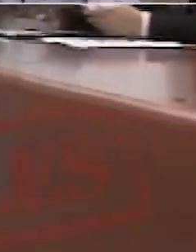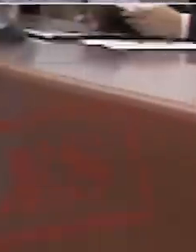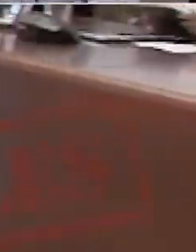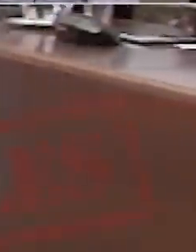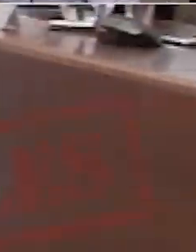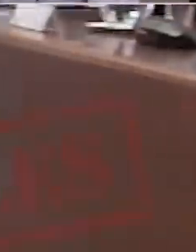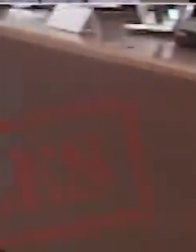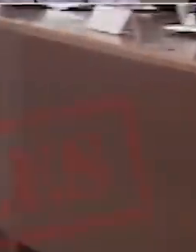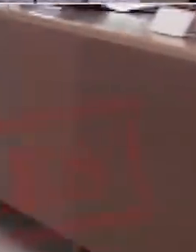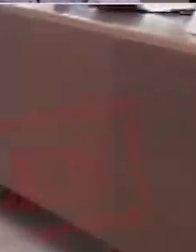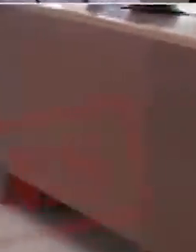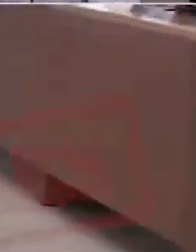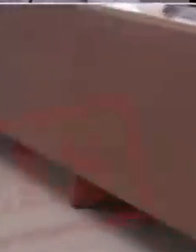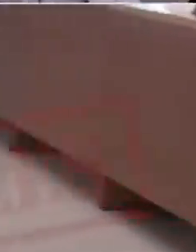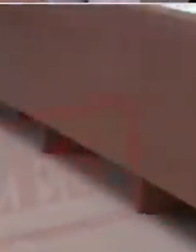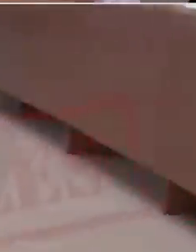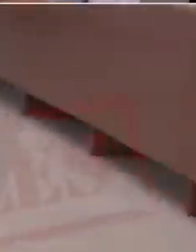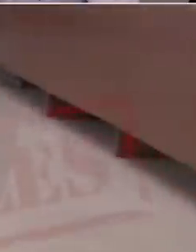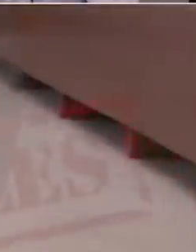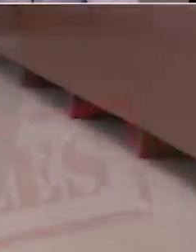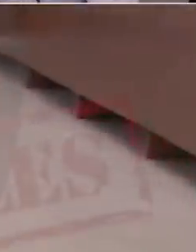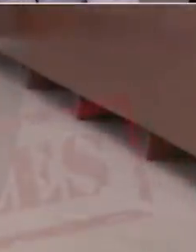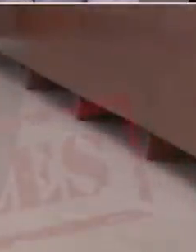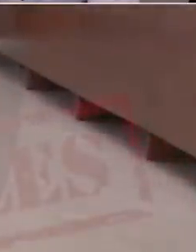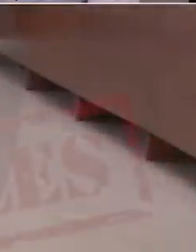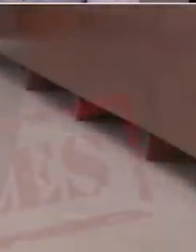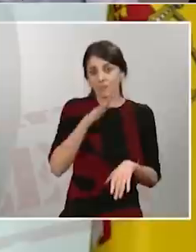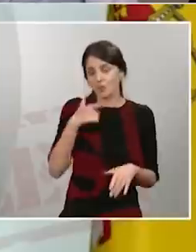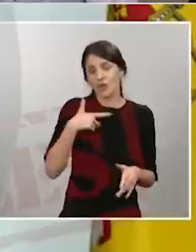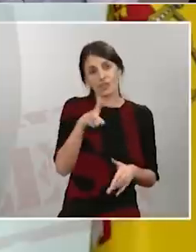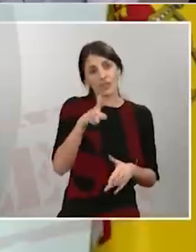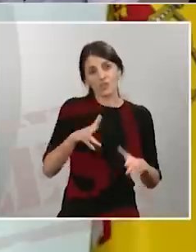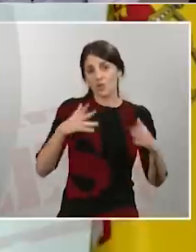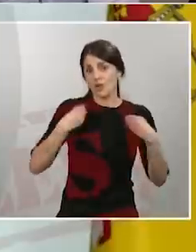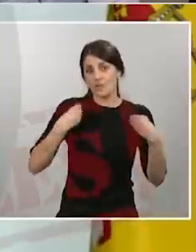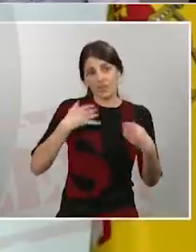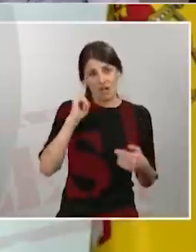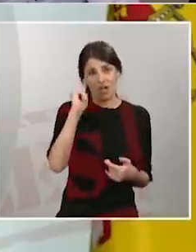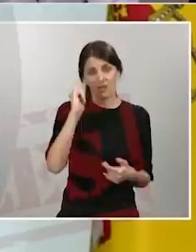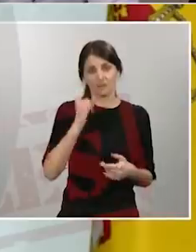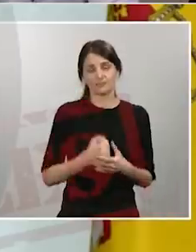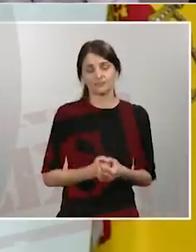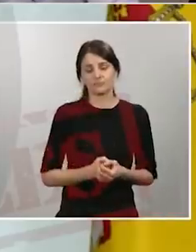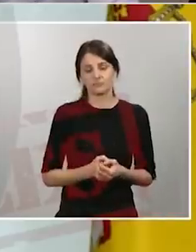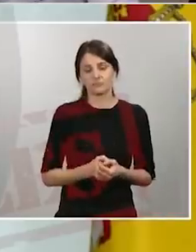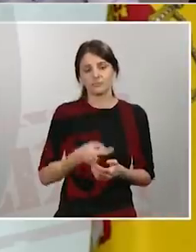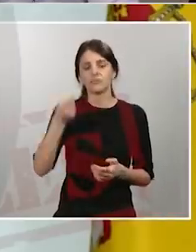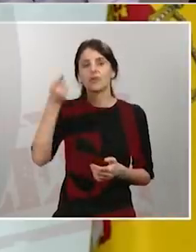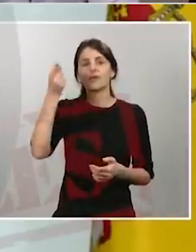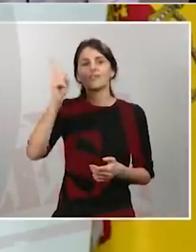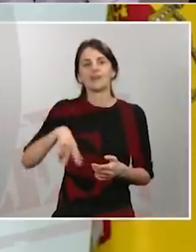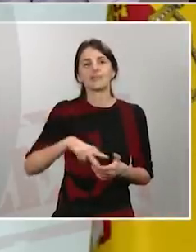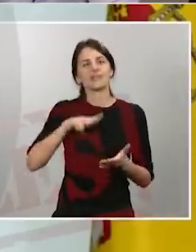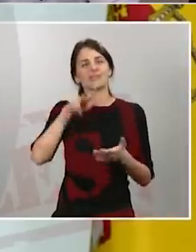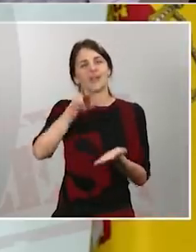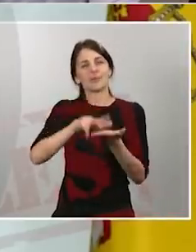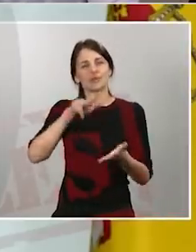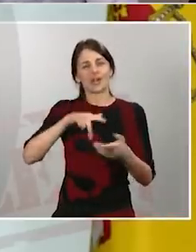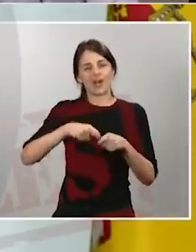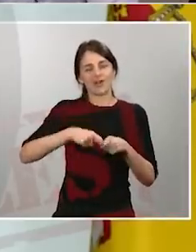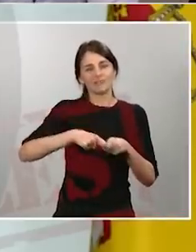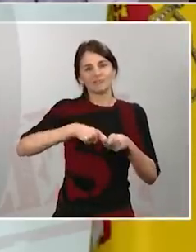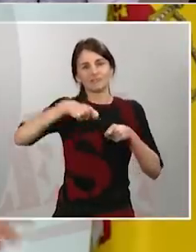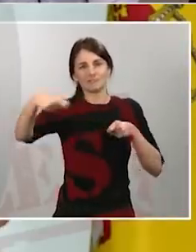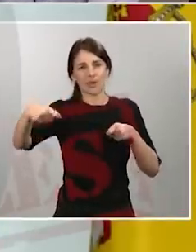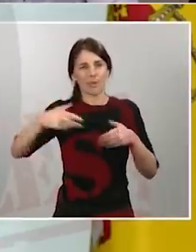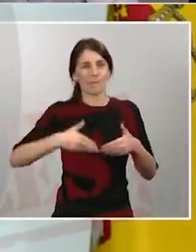optar por sustituir a las religiones y él es el sumo sacerdote él es el que nos tiene que decir que es verdad y que no es verdad por eso monta ministerios de la verdad por eso